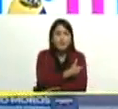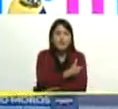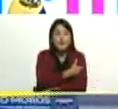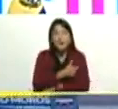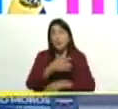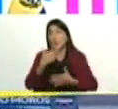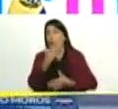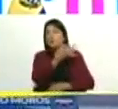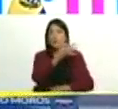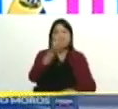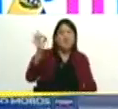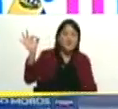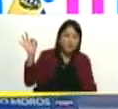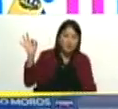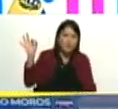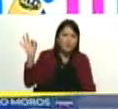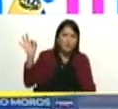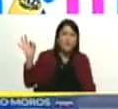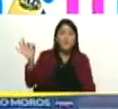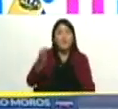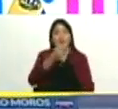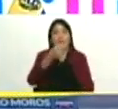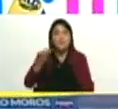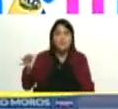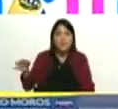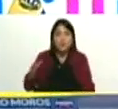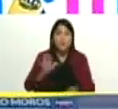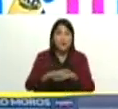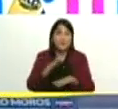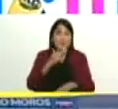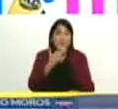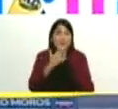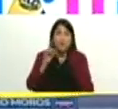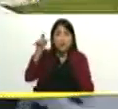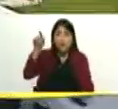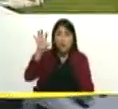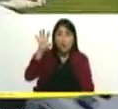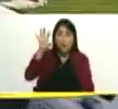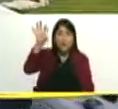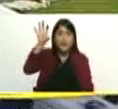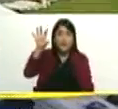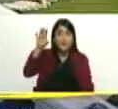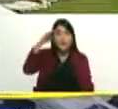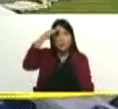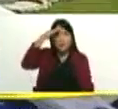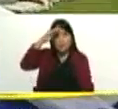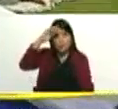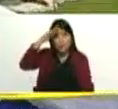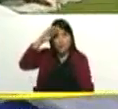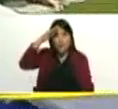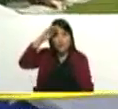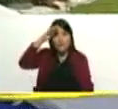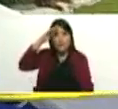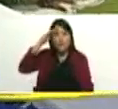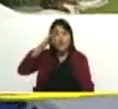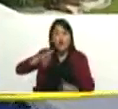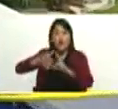Maravilloso milagro del pueblo de Cuba, que fue capaz de instalar, construir 5 vacunas